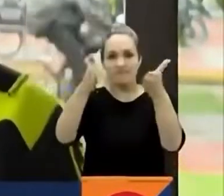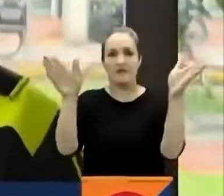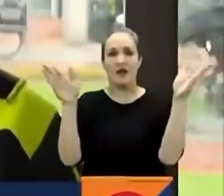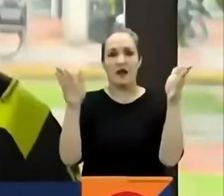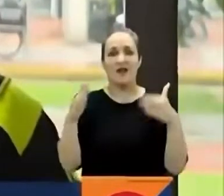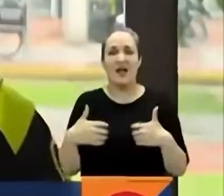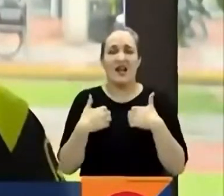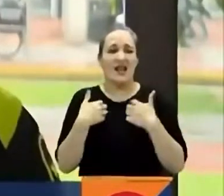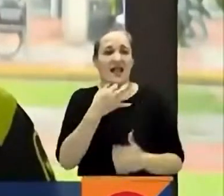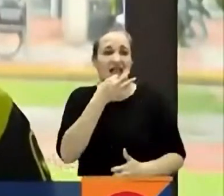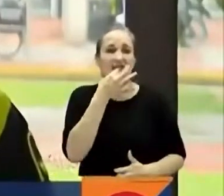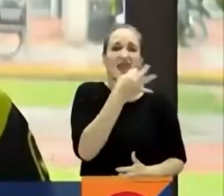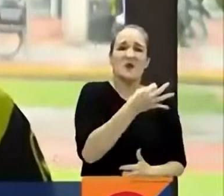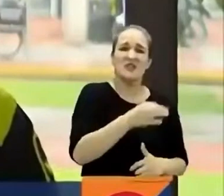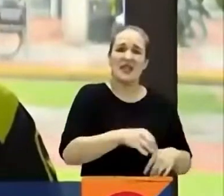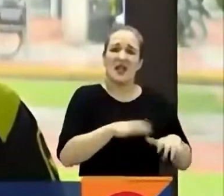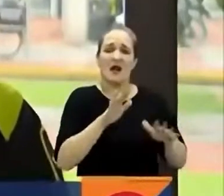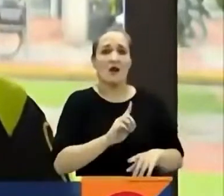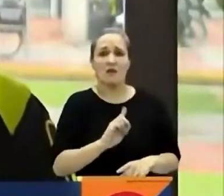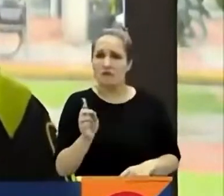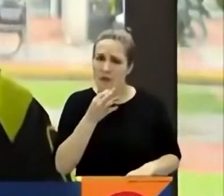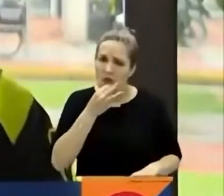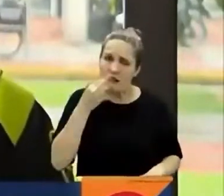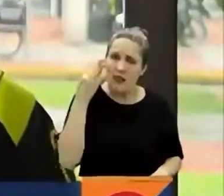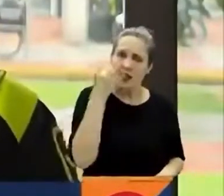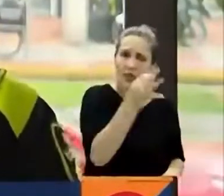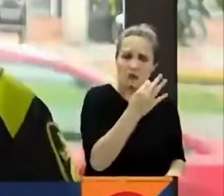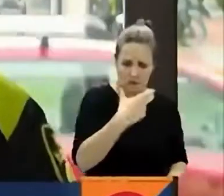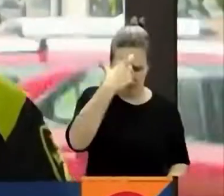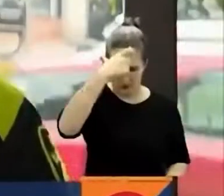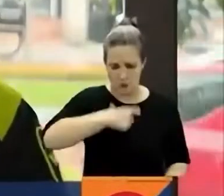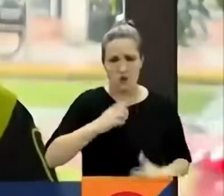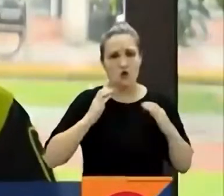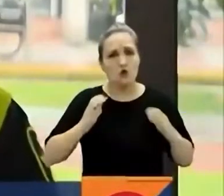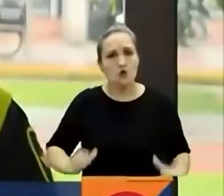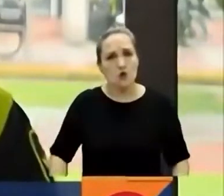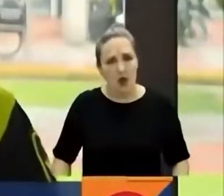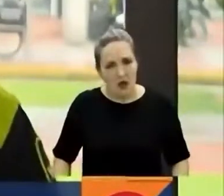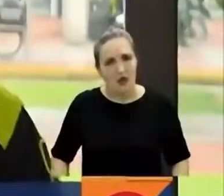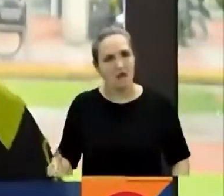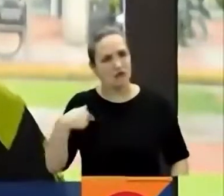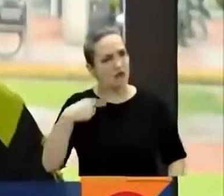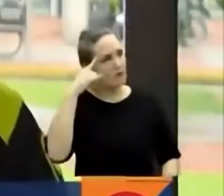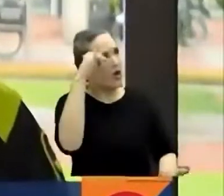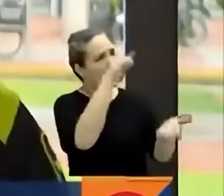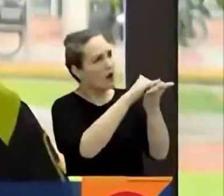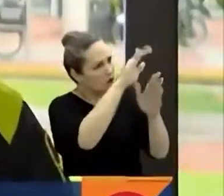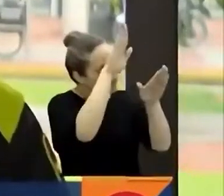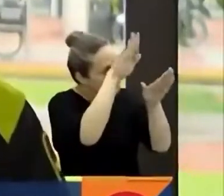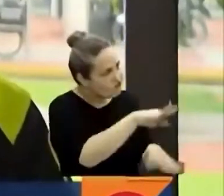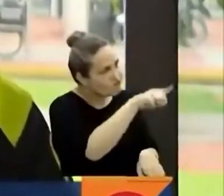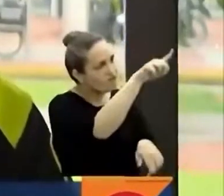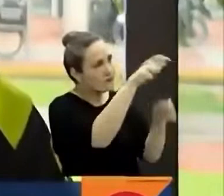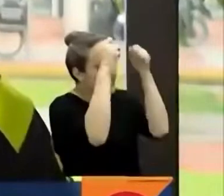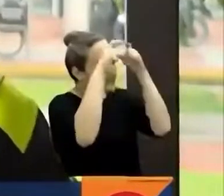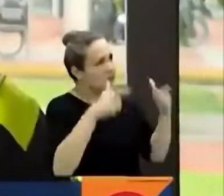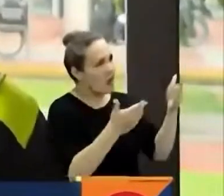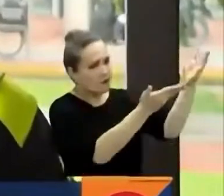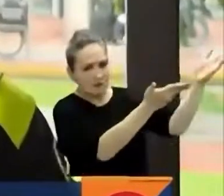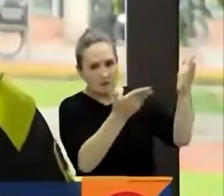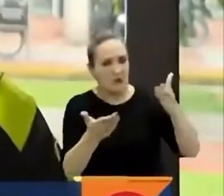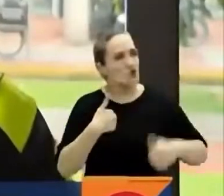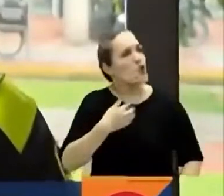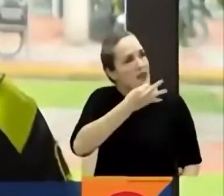la denuncia. Si yo realmente soy un ciudadano y creo en un Estado social de derecho, pues yo debo incitar a la denuncia